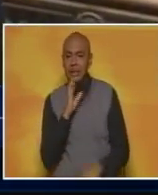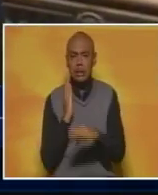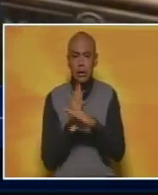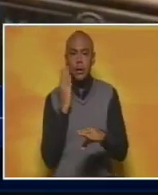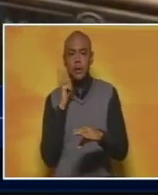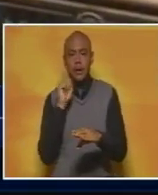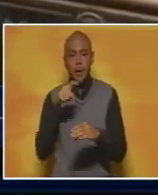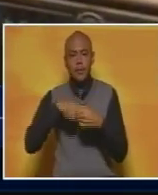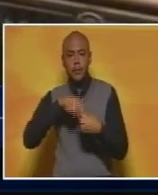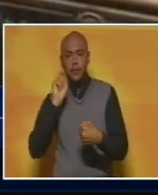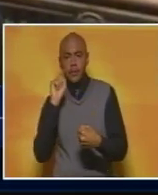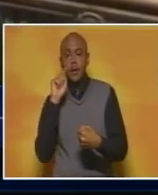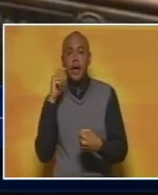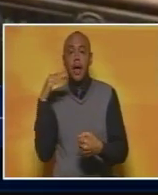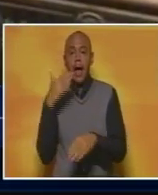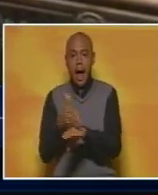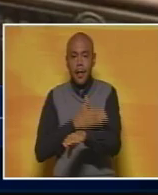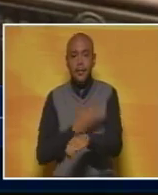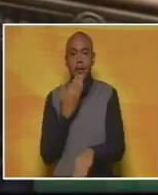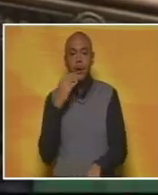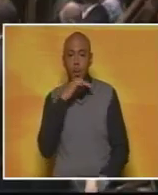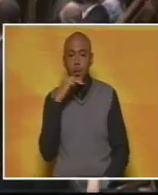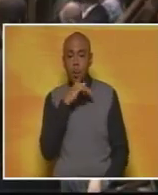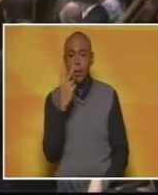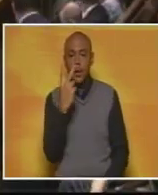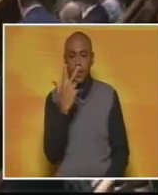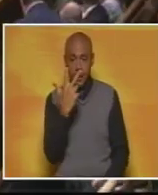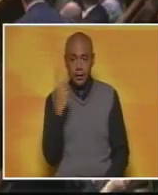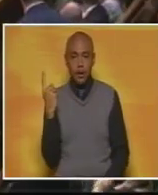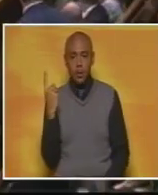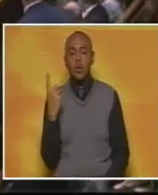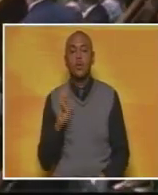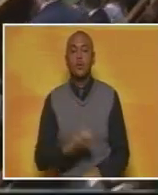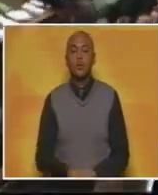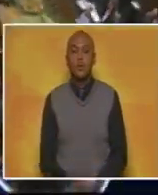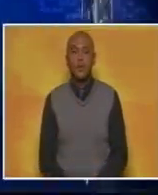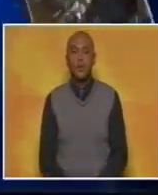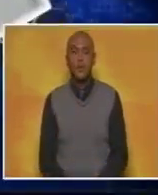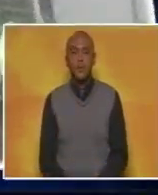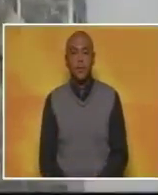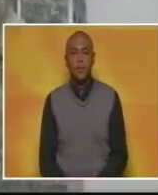en el Parlamento antes del 31 de octubre, la anterior fecha del Brexit.